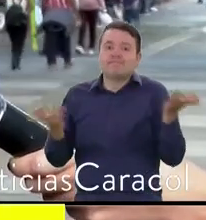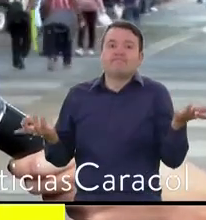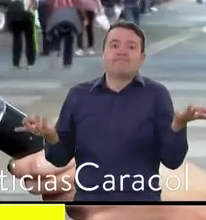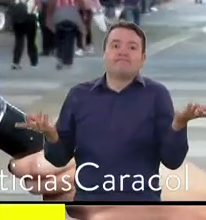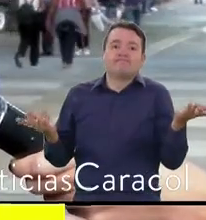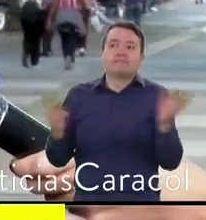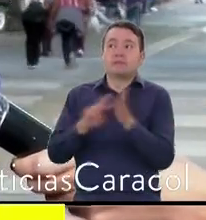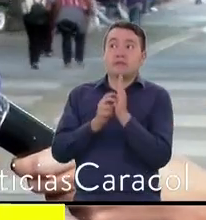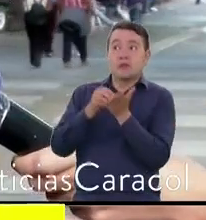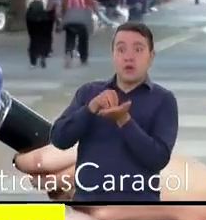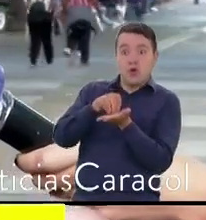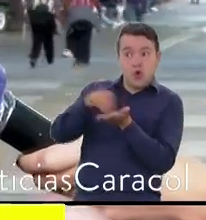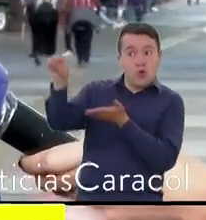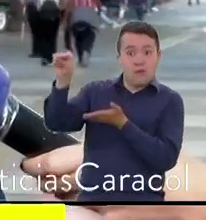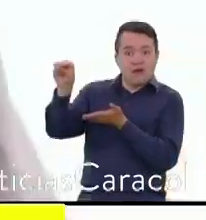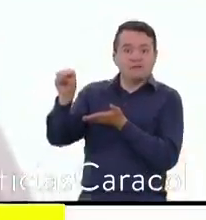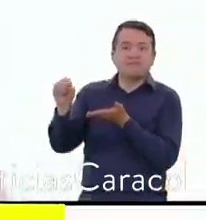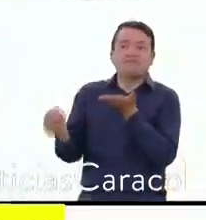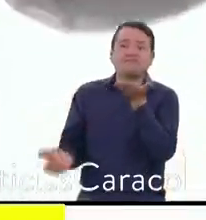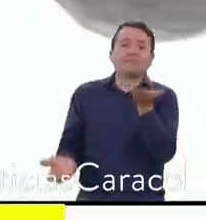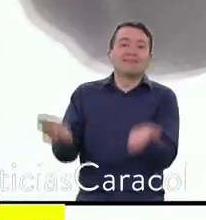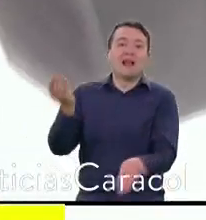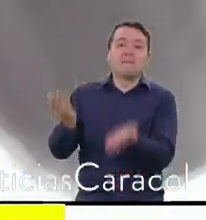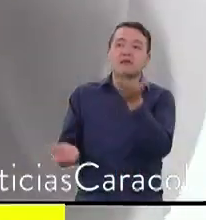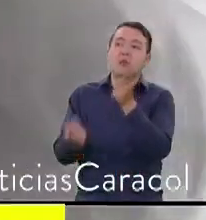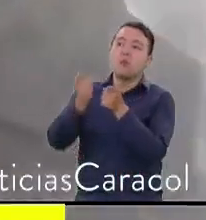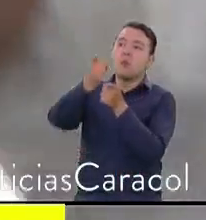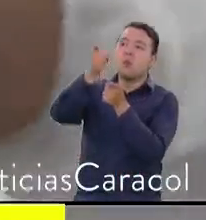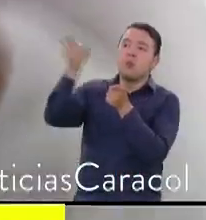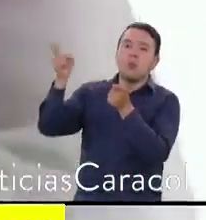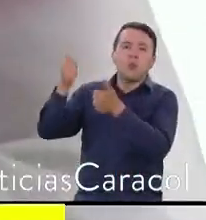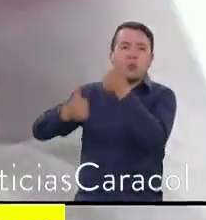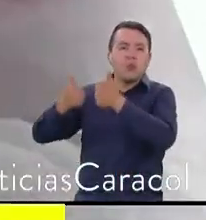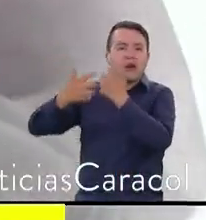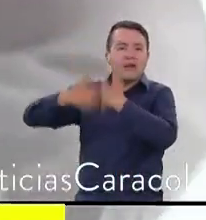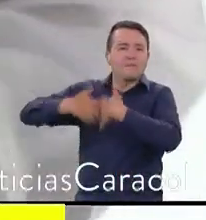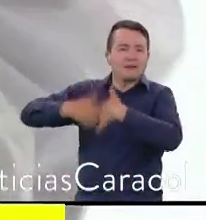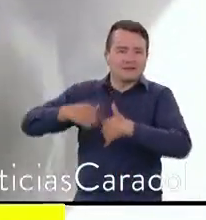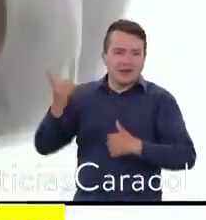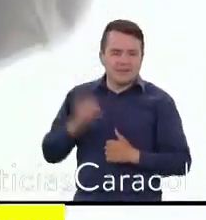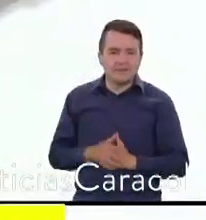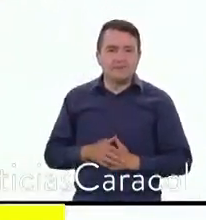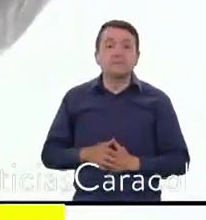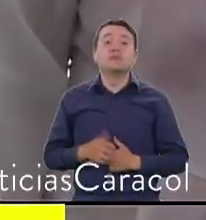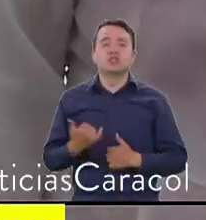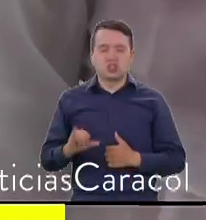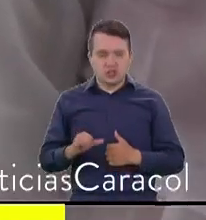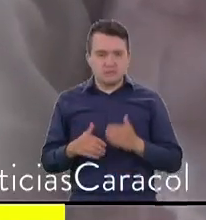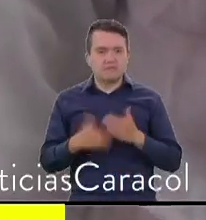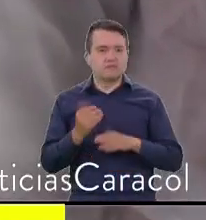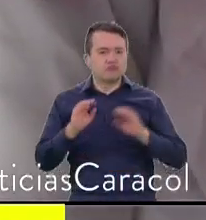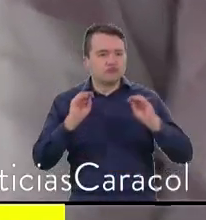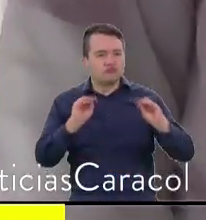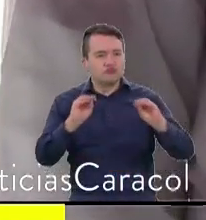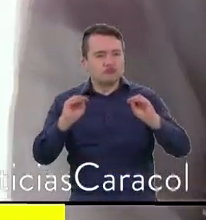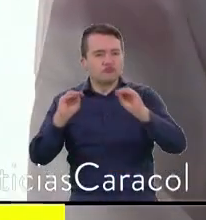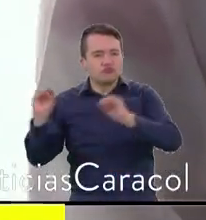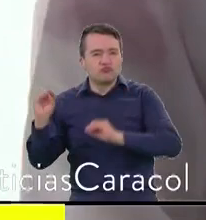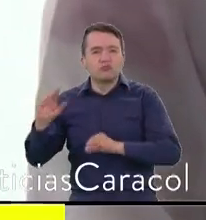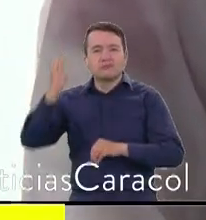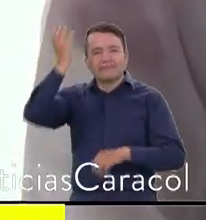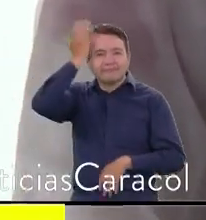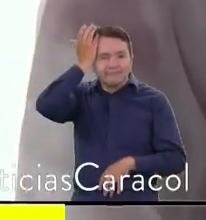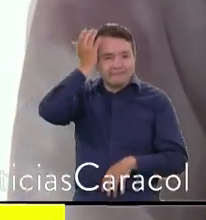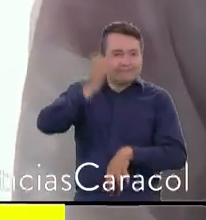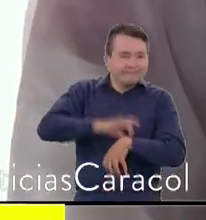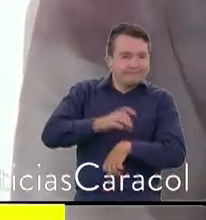adquirir dependerá del laboratorio que las pueda proveer. Comenzaron las capacitaciones para el personal de salud que aplicará las vacunas con el